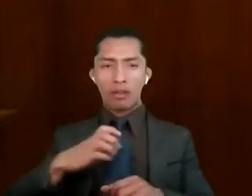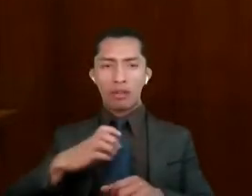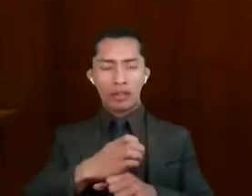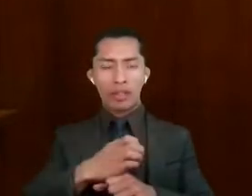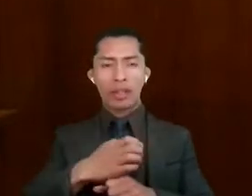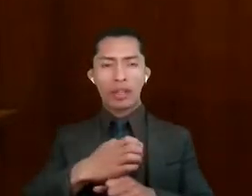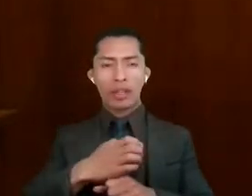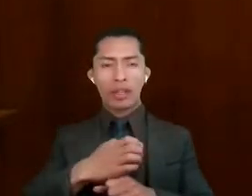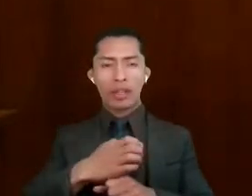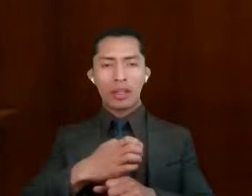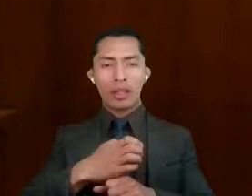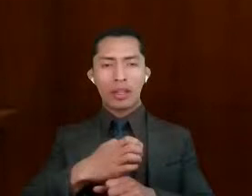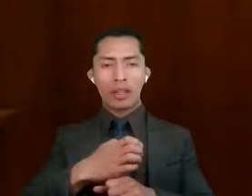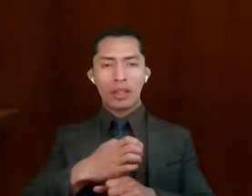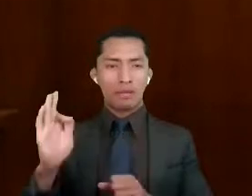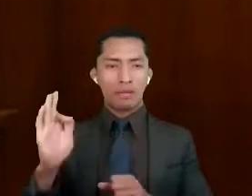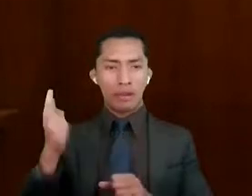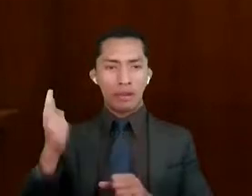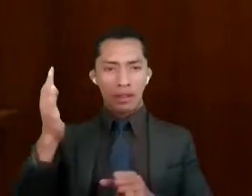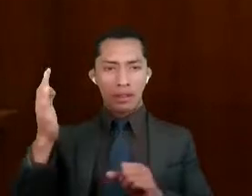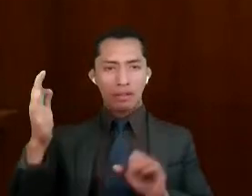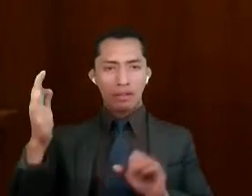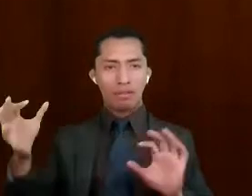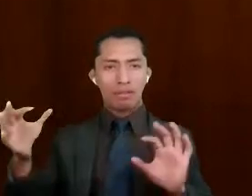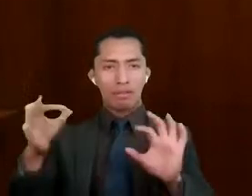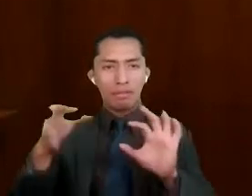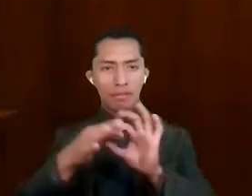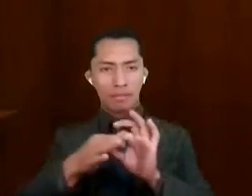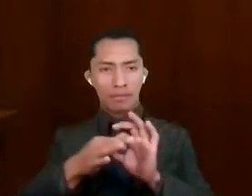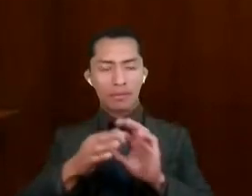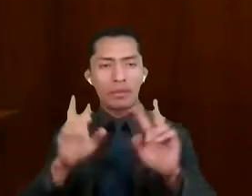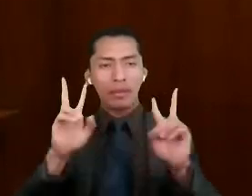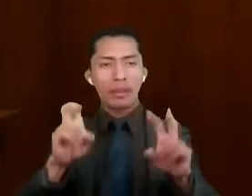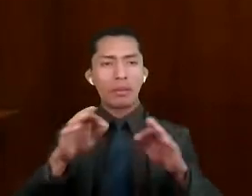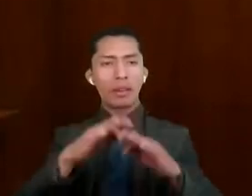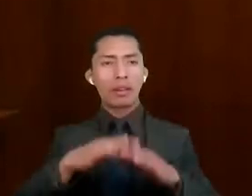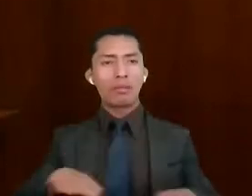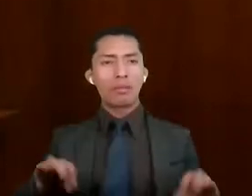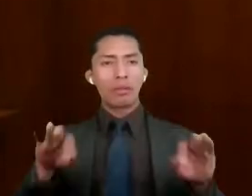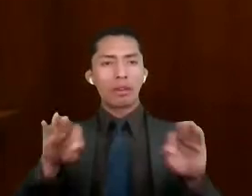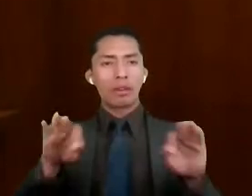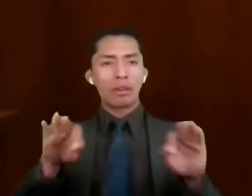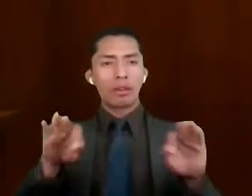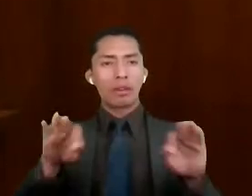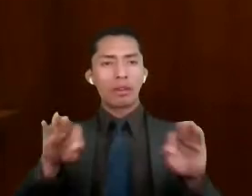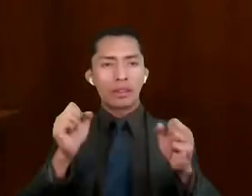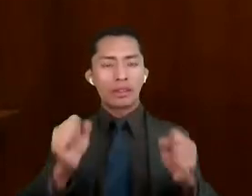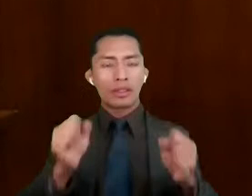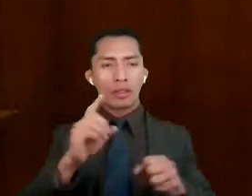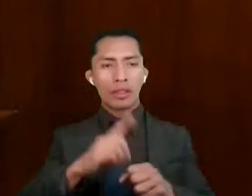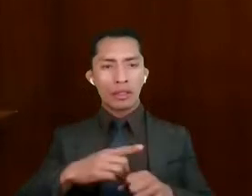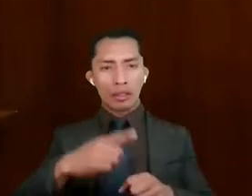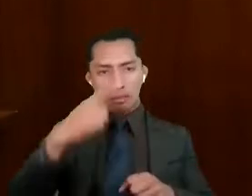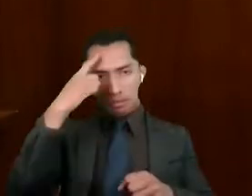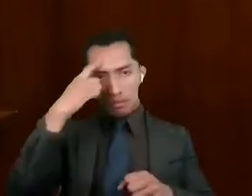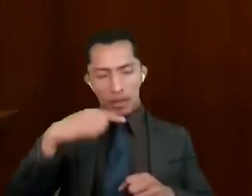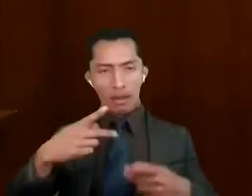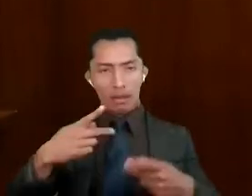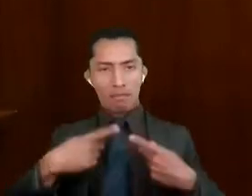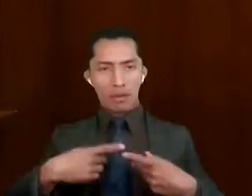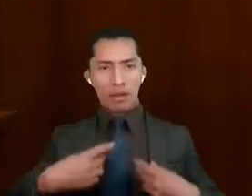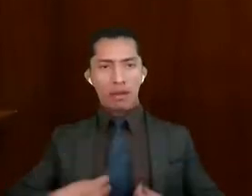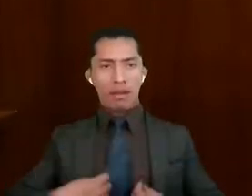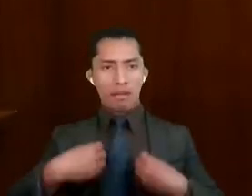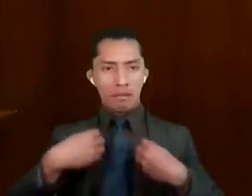federal en temas tan importantes como es la seguridad para los ciudadanos que vivimos aquí en este